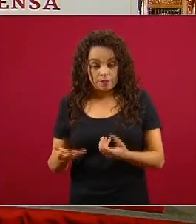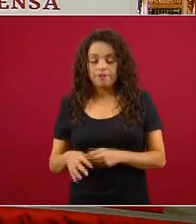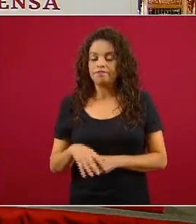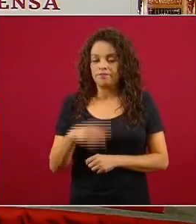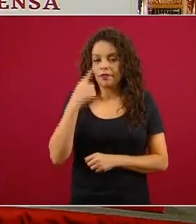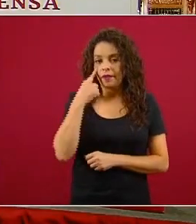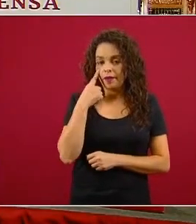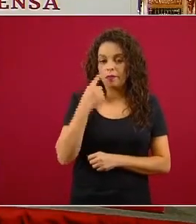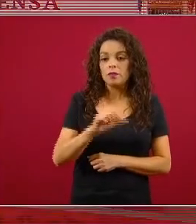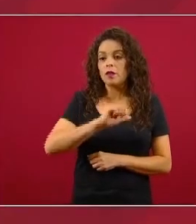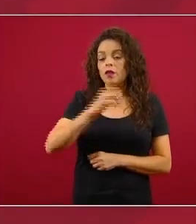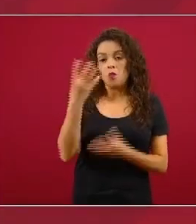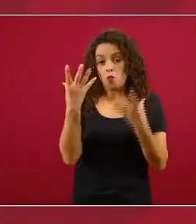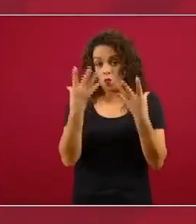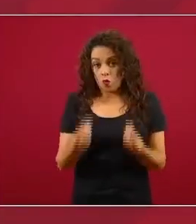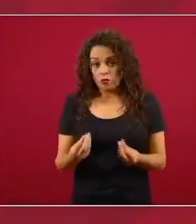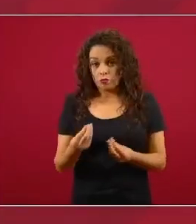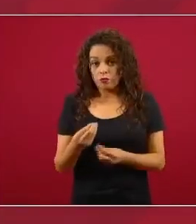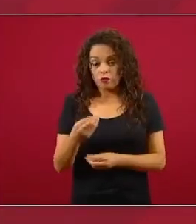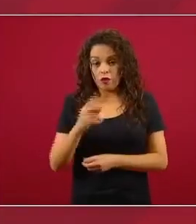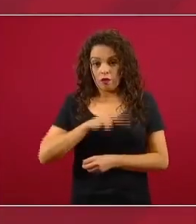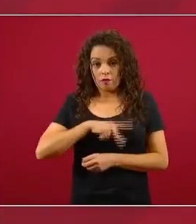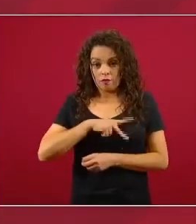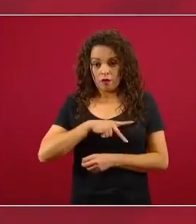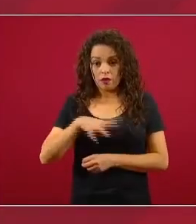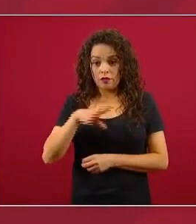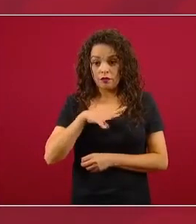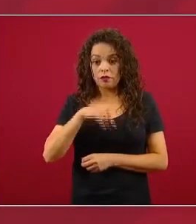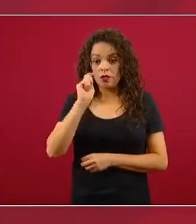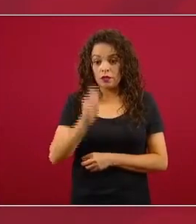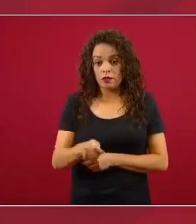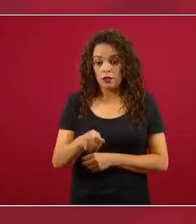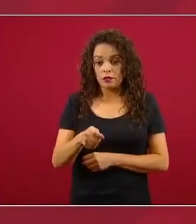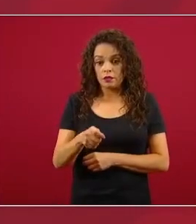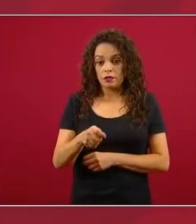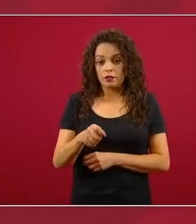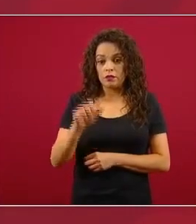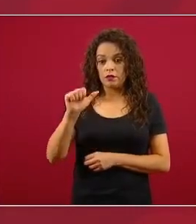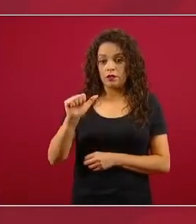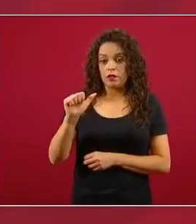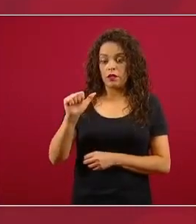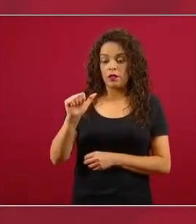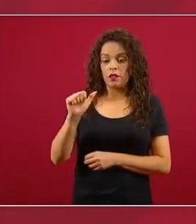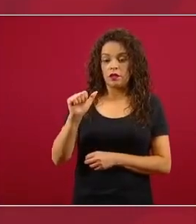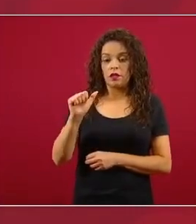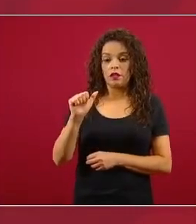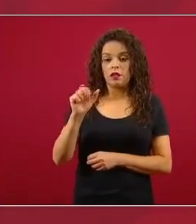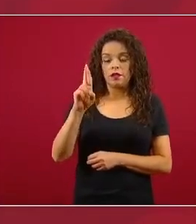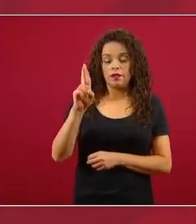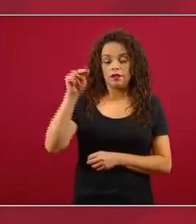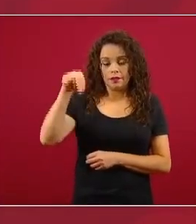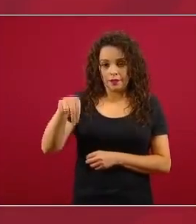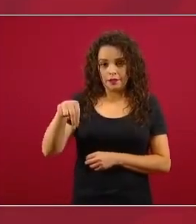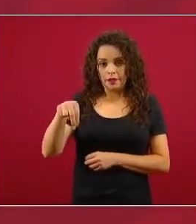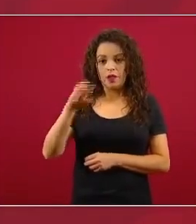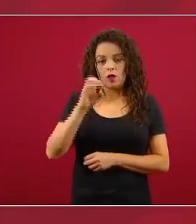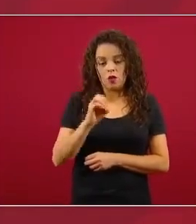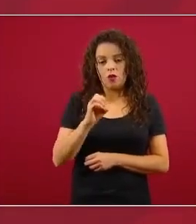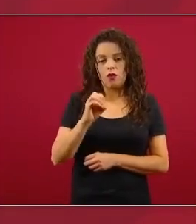su material genético conformado por ácido ribonucleico, los virus ARN o